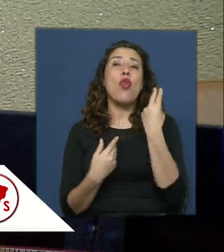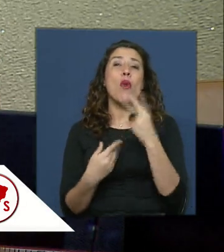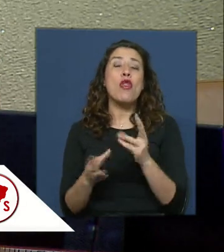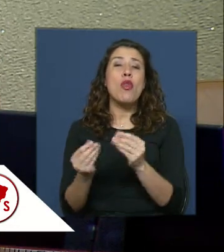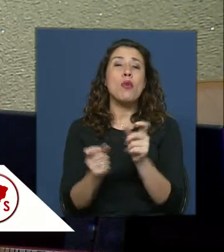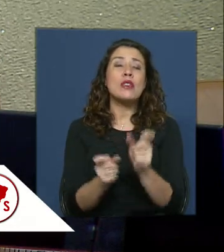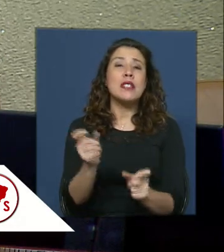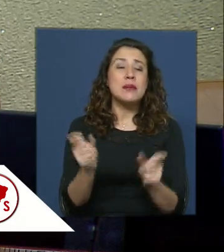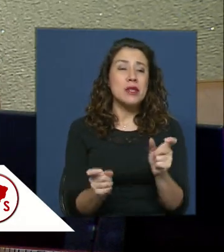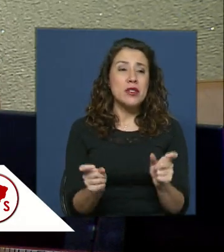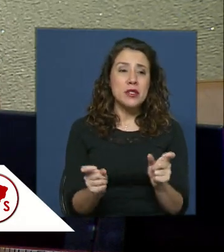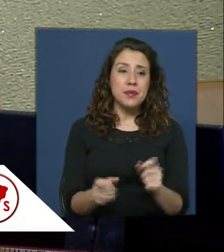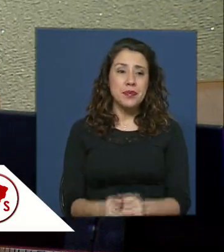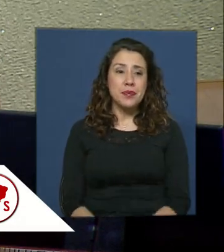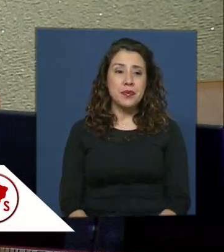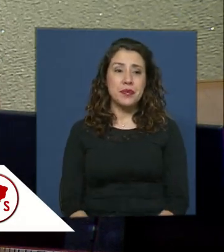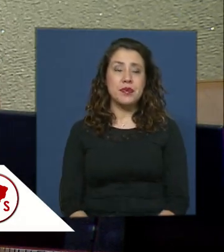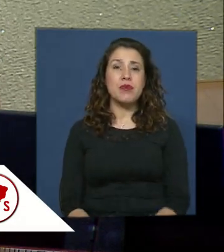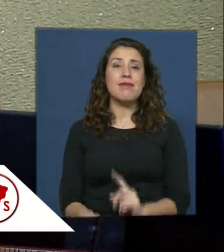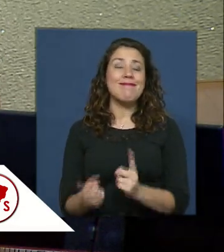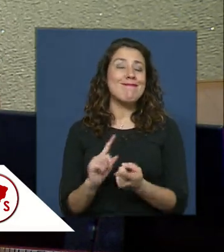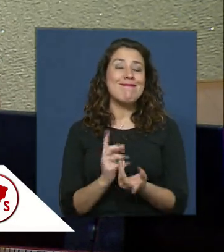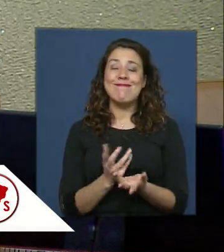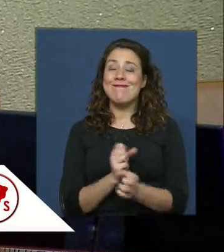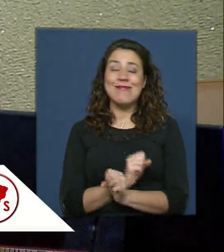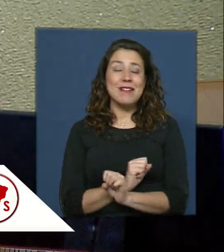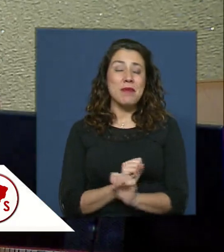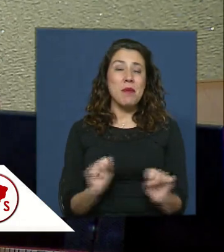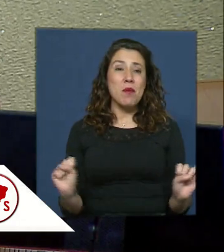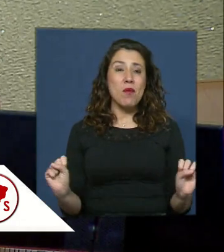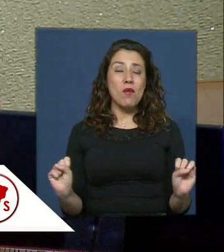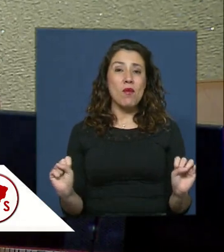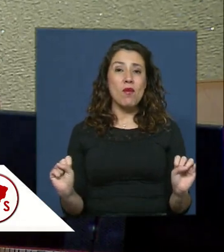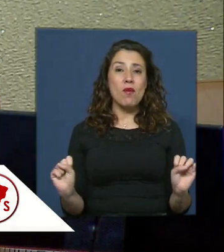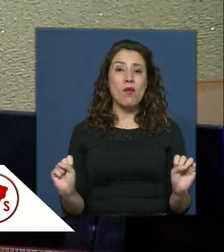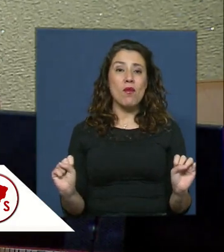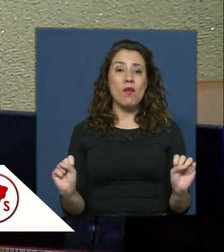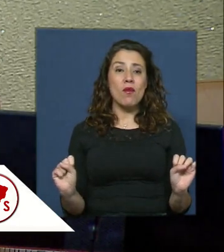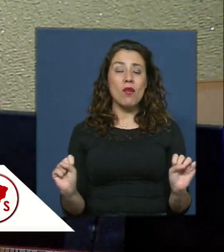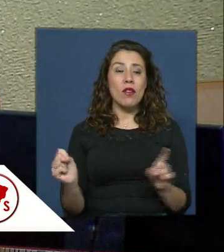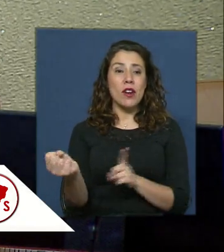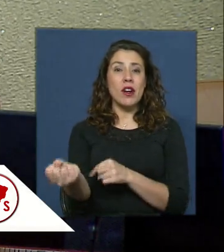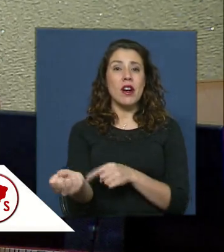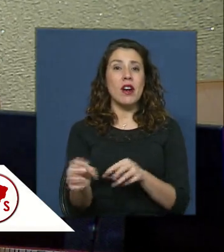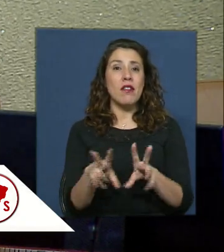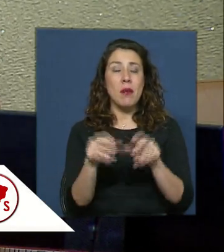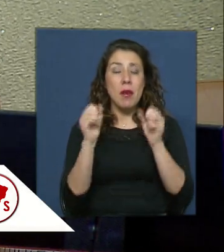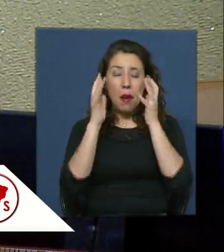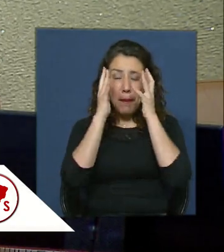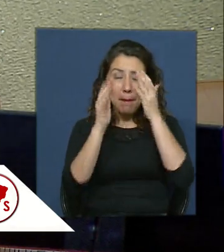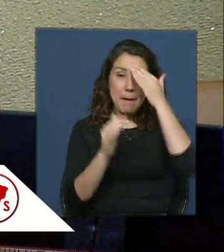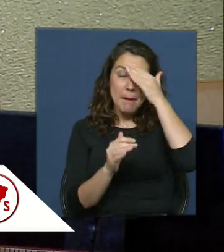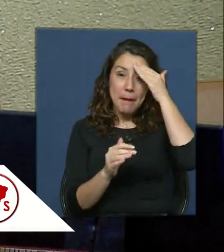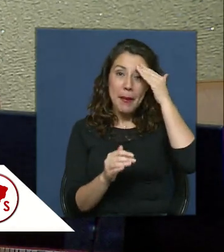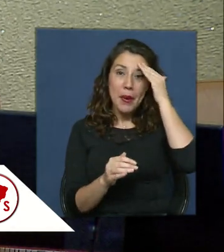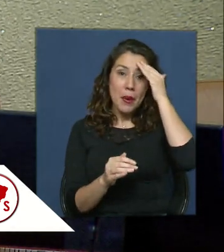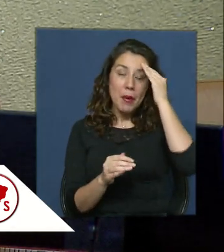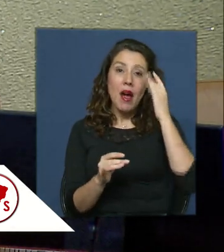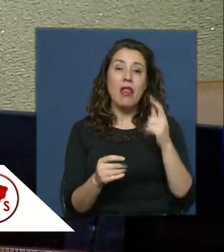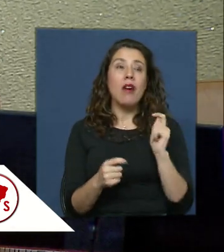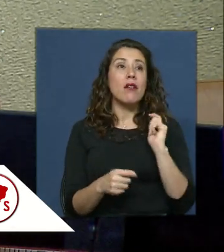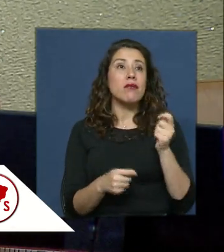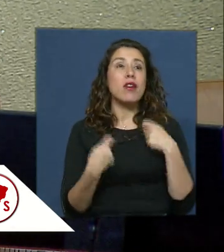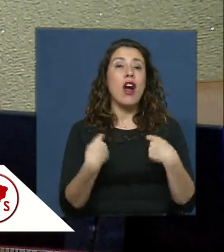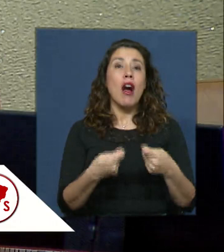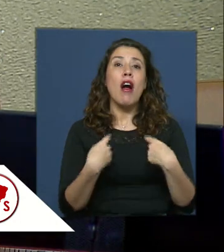se va dando y que por lo tanto hacen prácticamente inviable, imposible que se puedan estas familias preocupar de mantener los costosos